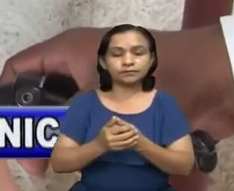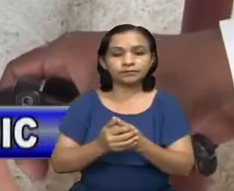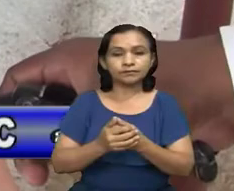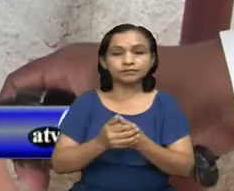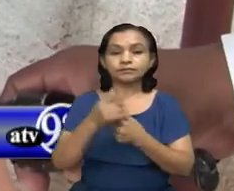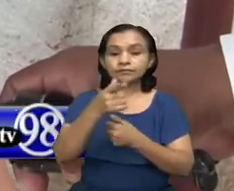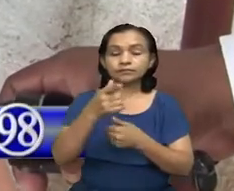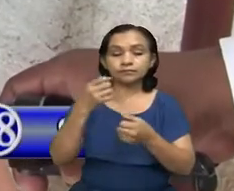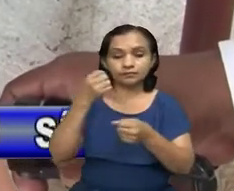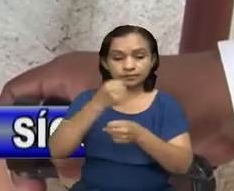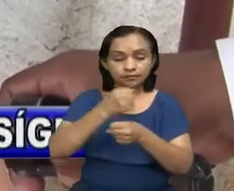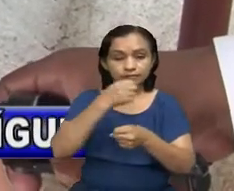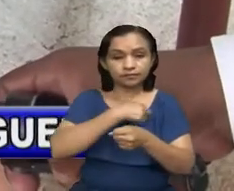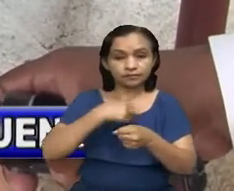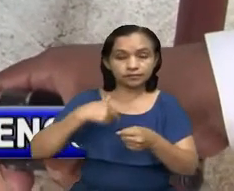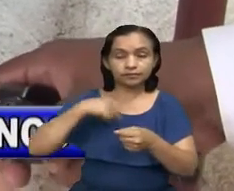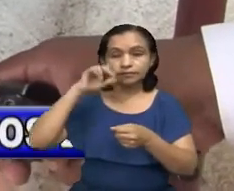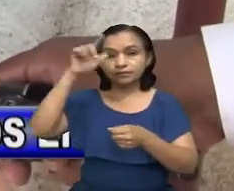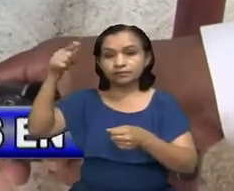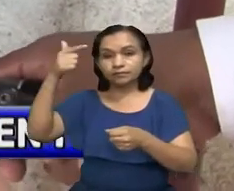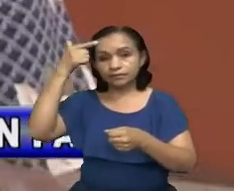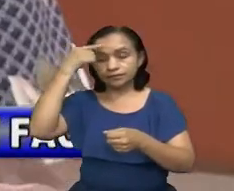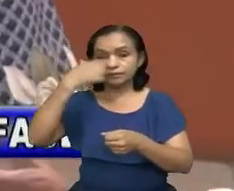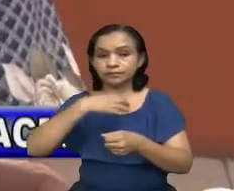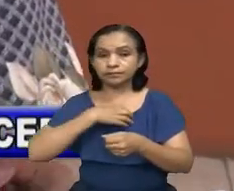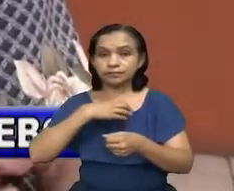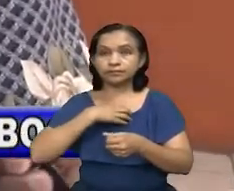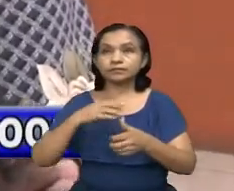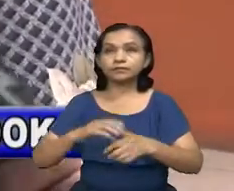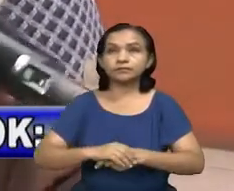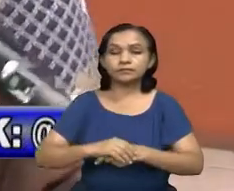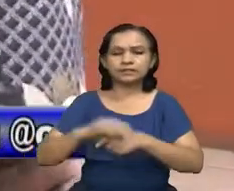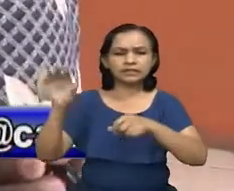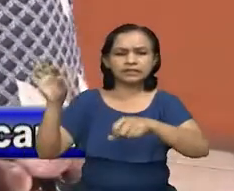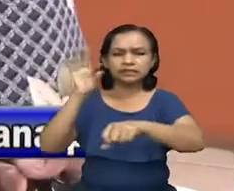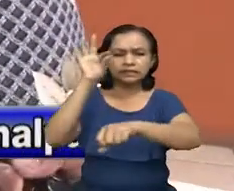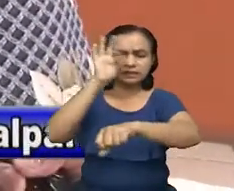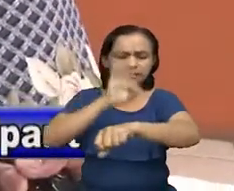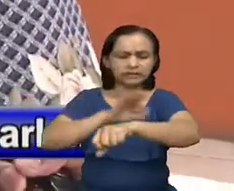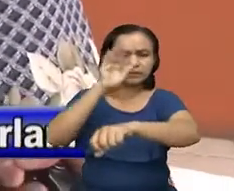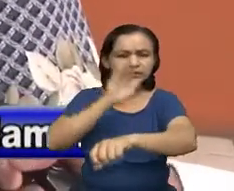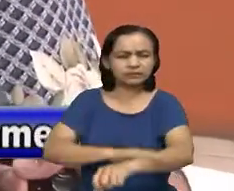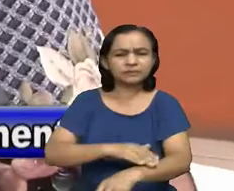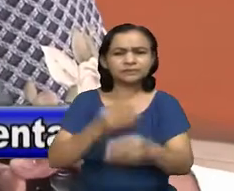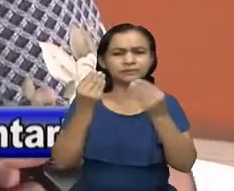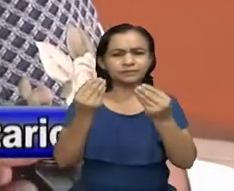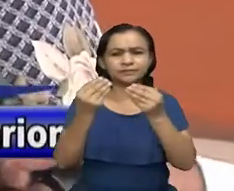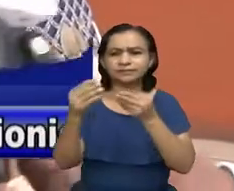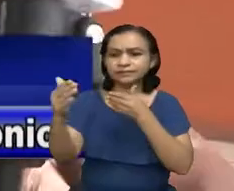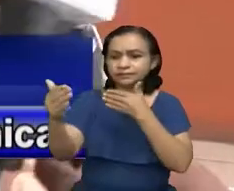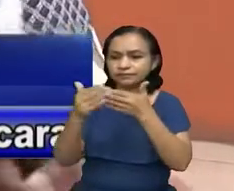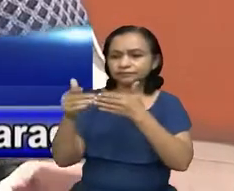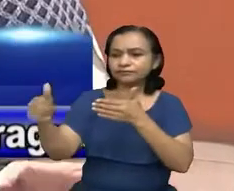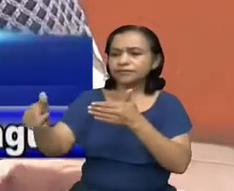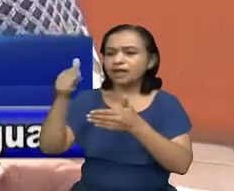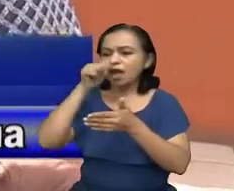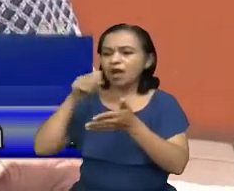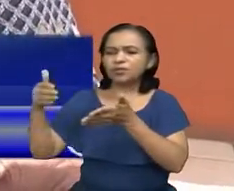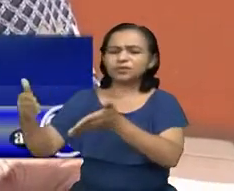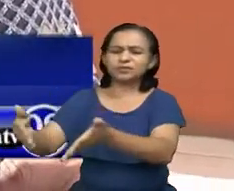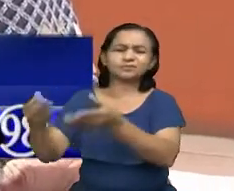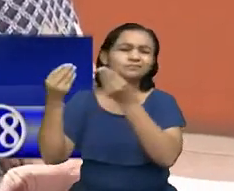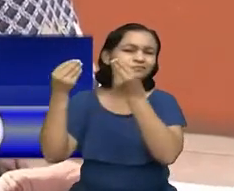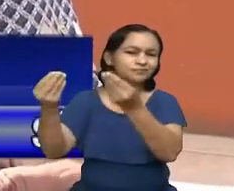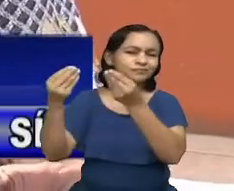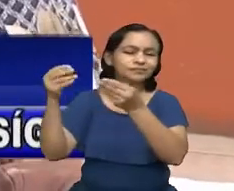con la labor que hace el gobierno para nosotros. Que hay bastante zancudito, más que tenemos ese zanjón ahí cerca que vive lleno, sí,